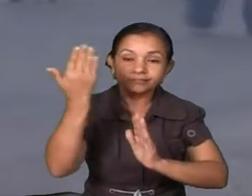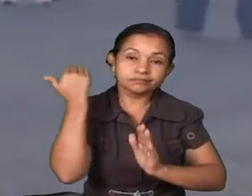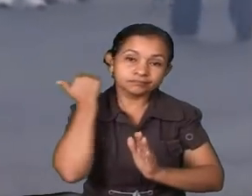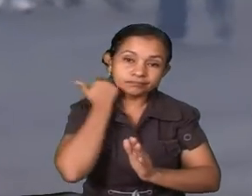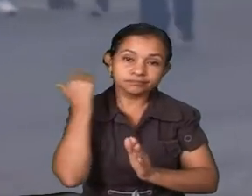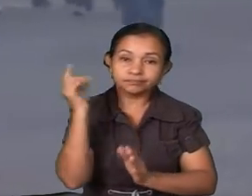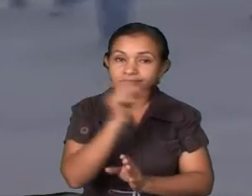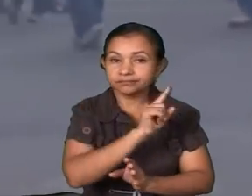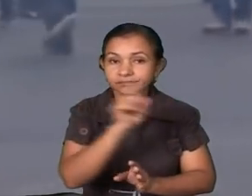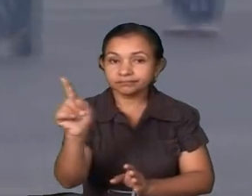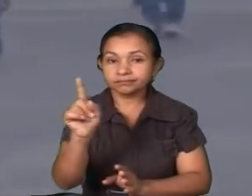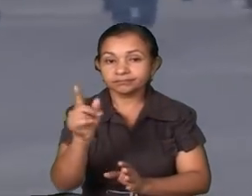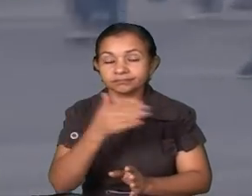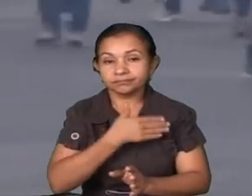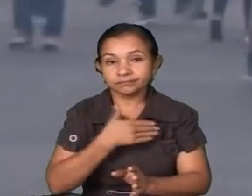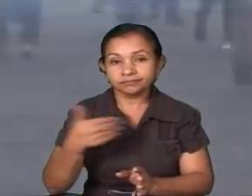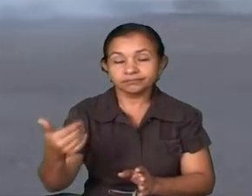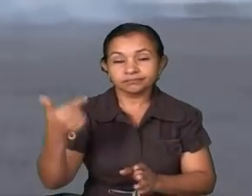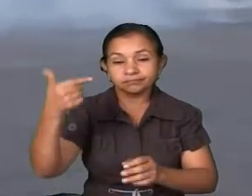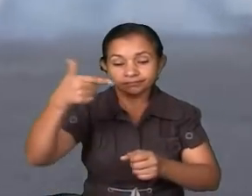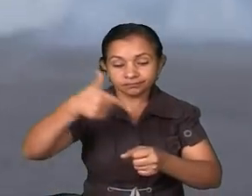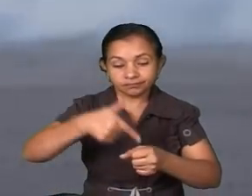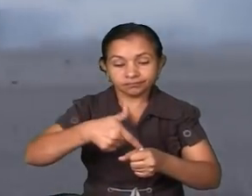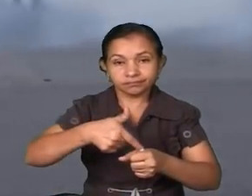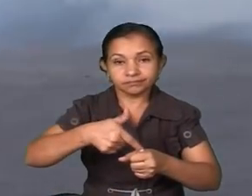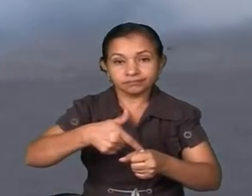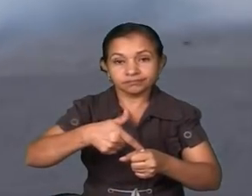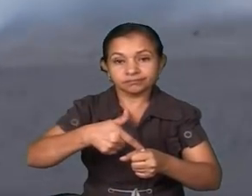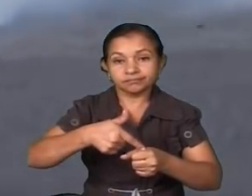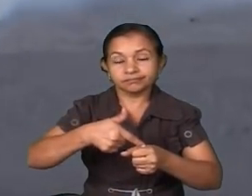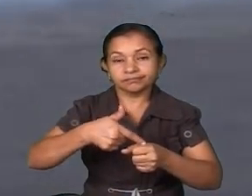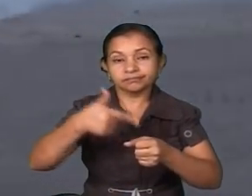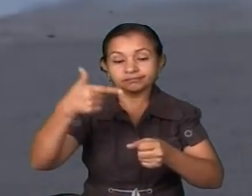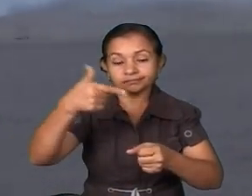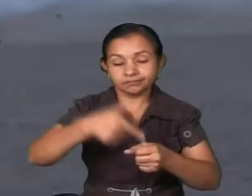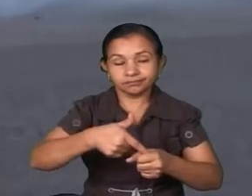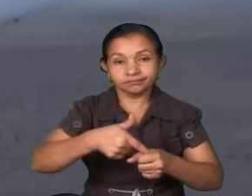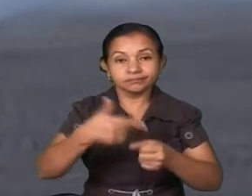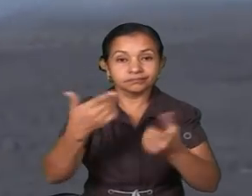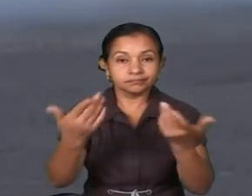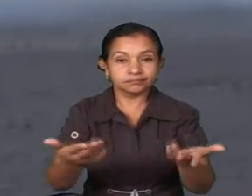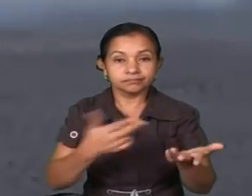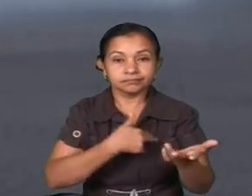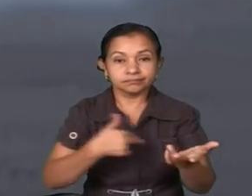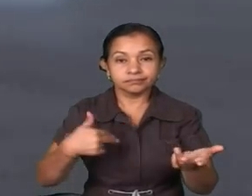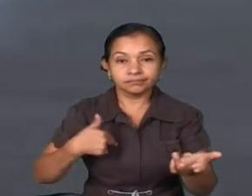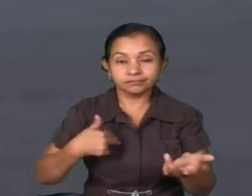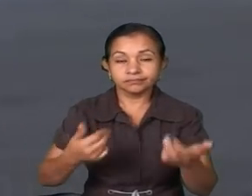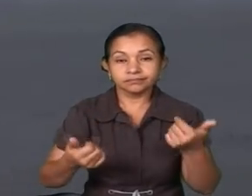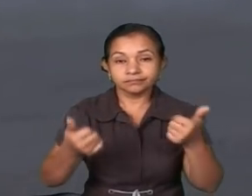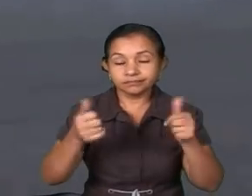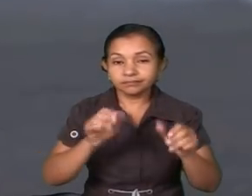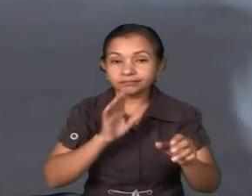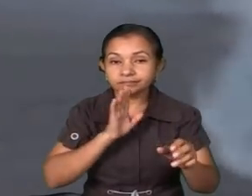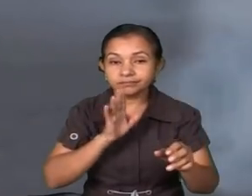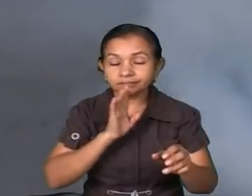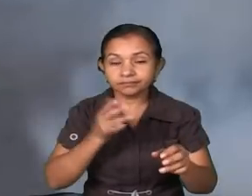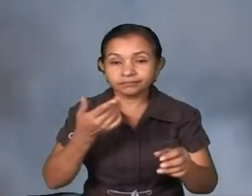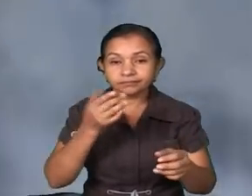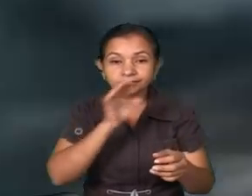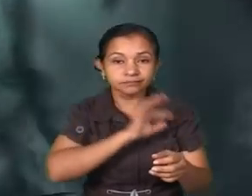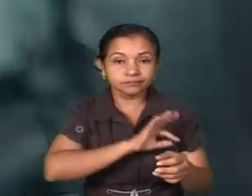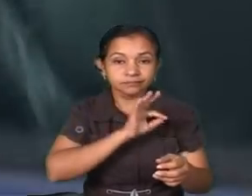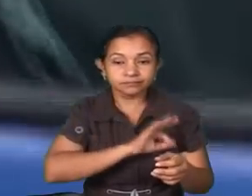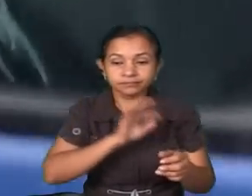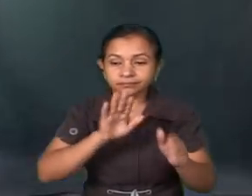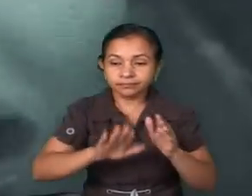protestas, los precios del gas y la gasolina. Es decir, estarían dispuestos a negociar su salario a partir de que se